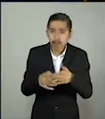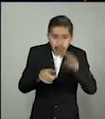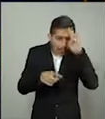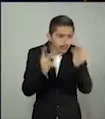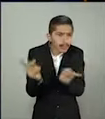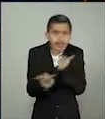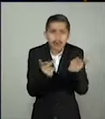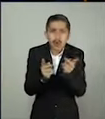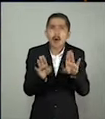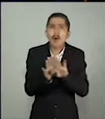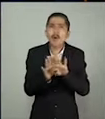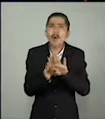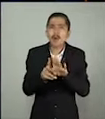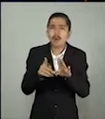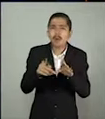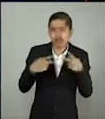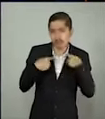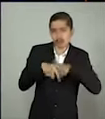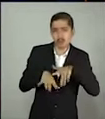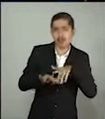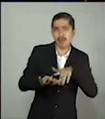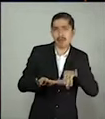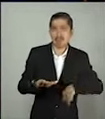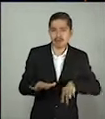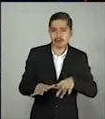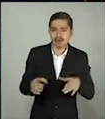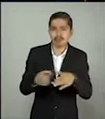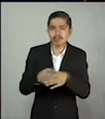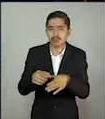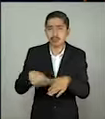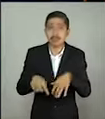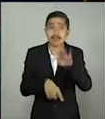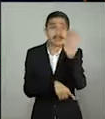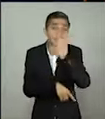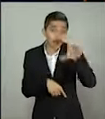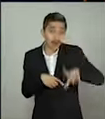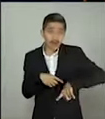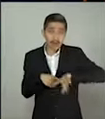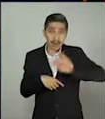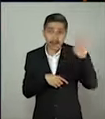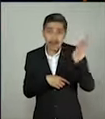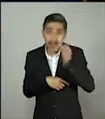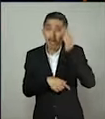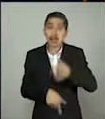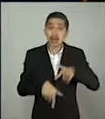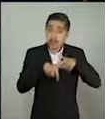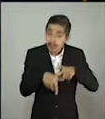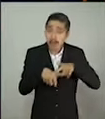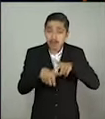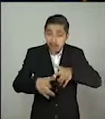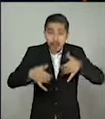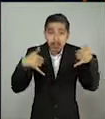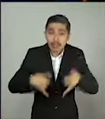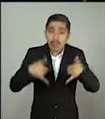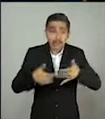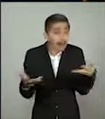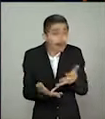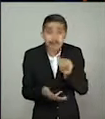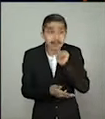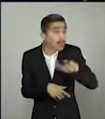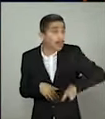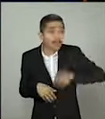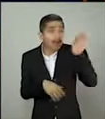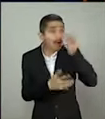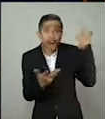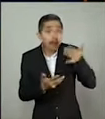interés pequeño, reducido de unos cuantos. Si el gobierno federal sigue sin hacer nada y la